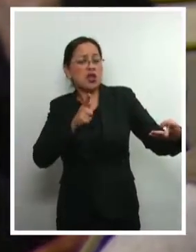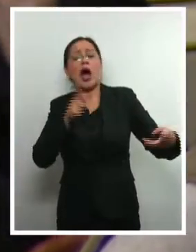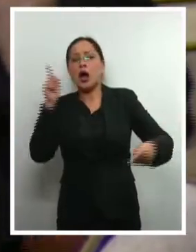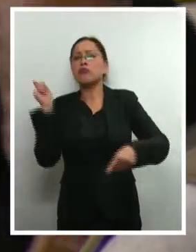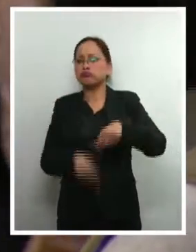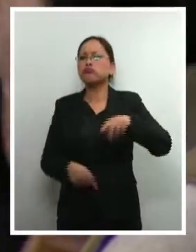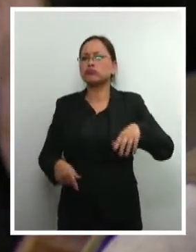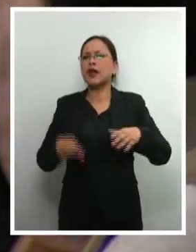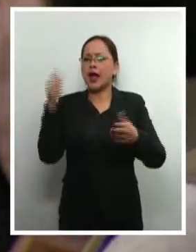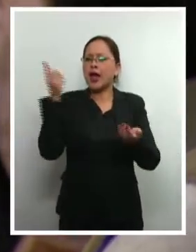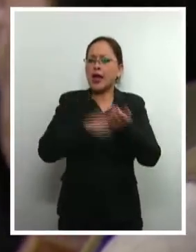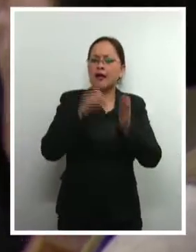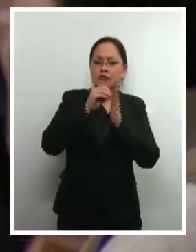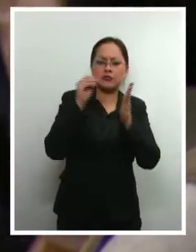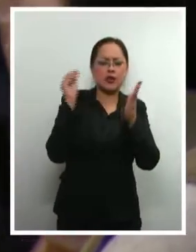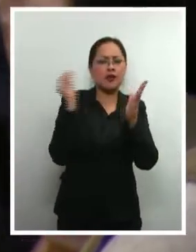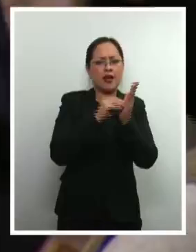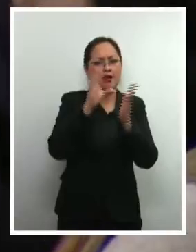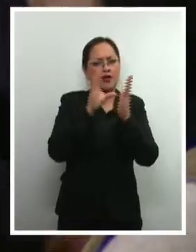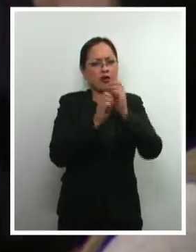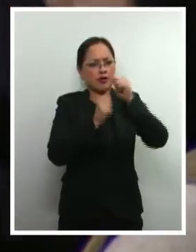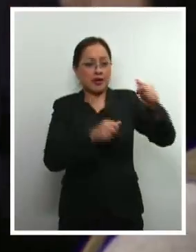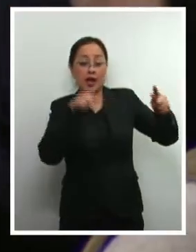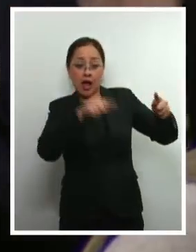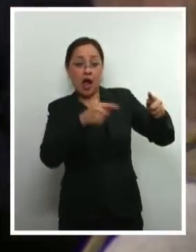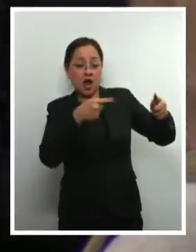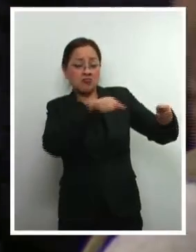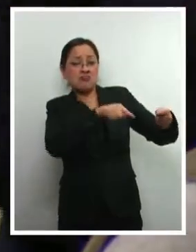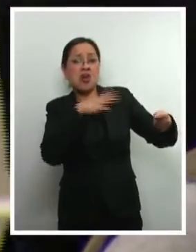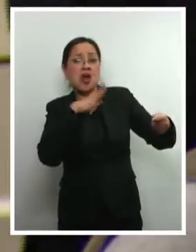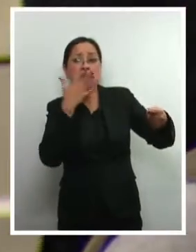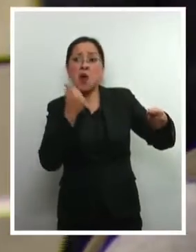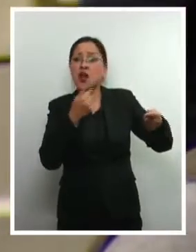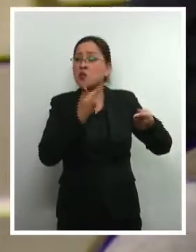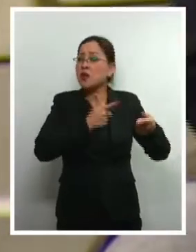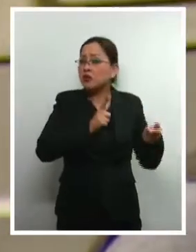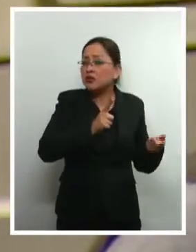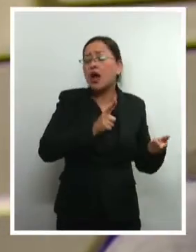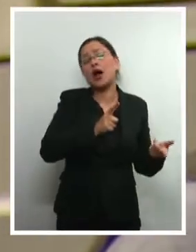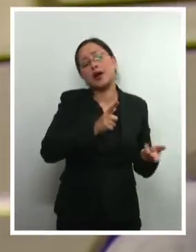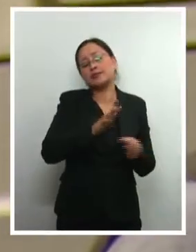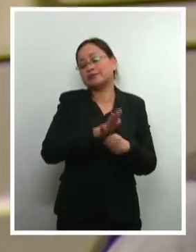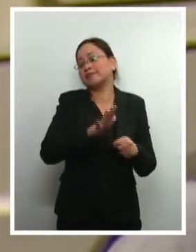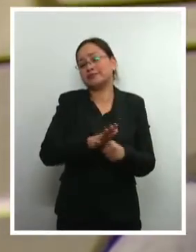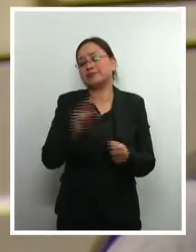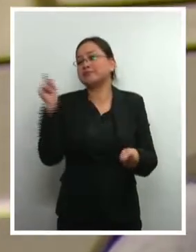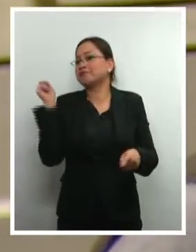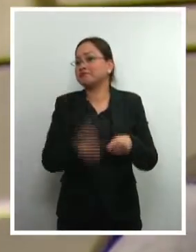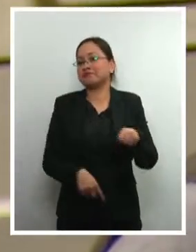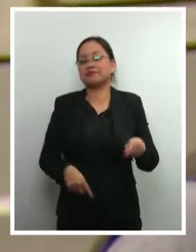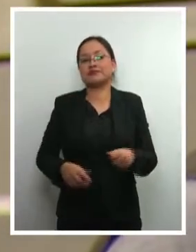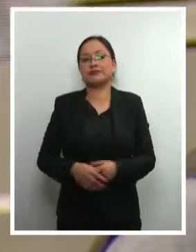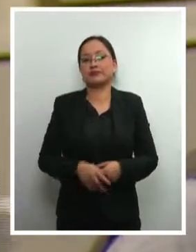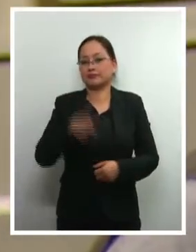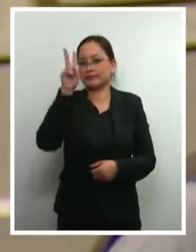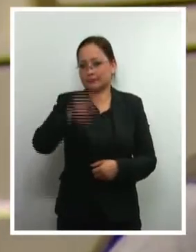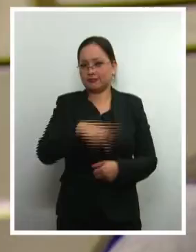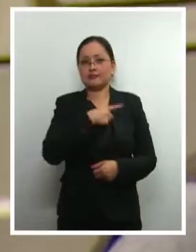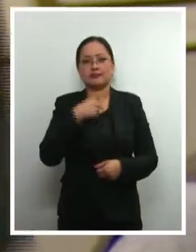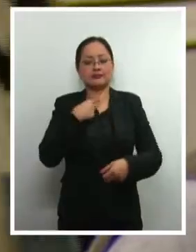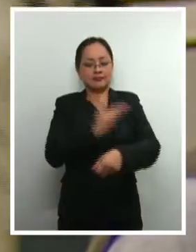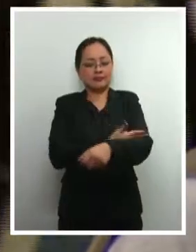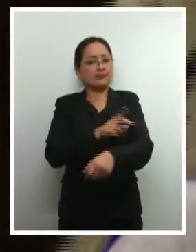Constitución mediante este lineamiento que no me parece que sea legítimo, la verdad. Seamos